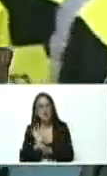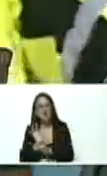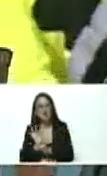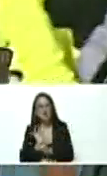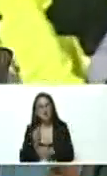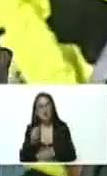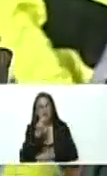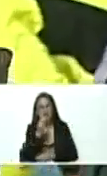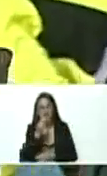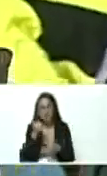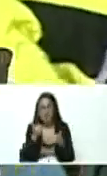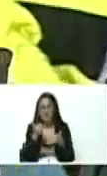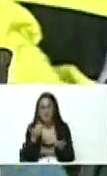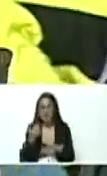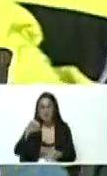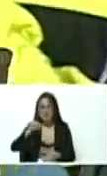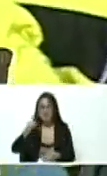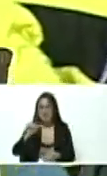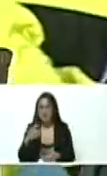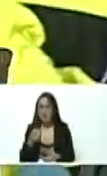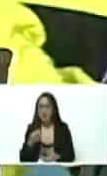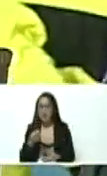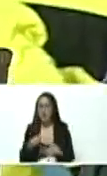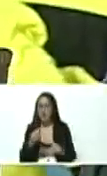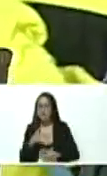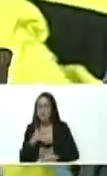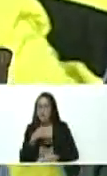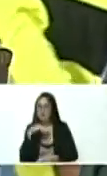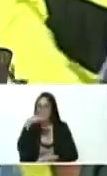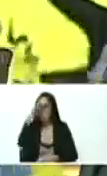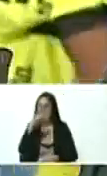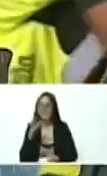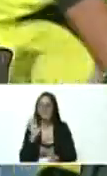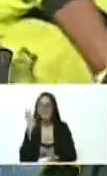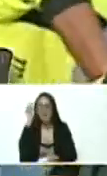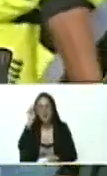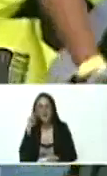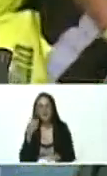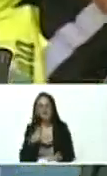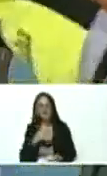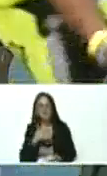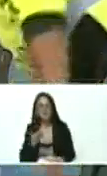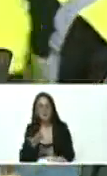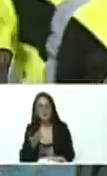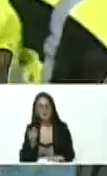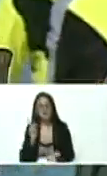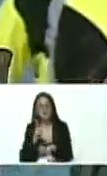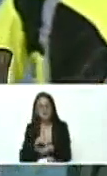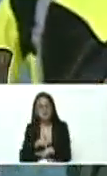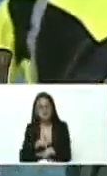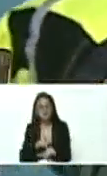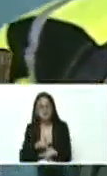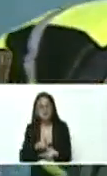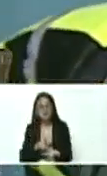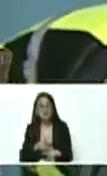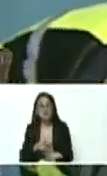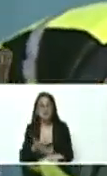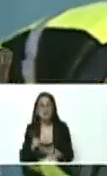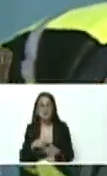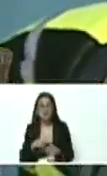la nutrición, cómo se sienten nuestros maestros con esta vuelta a la escuela 100% presencial. Entonces,